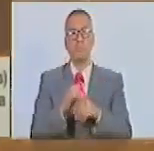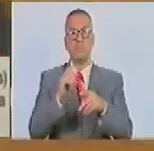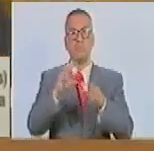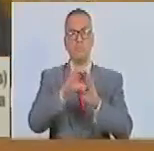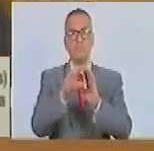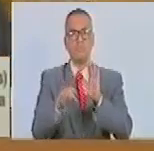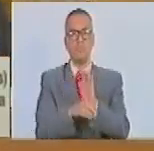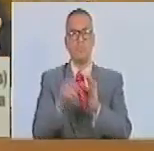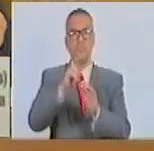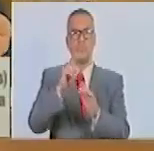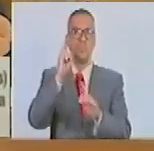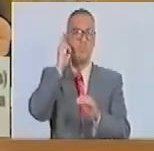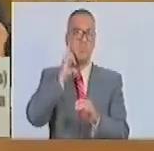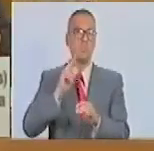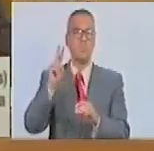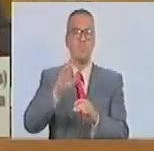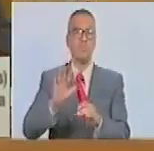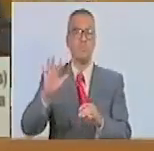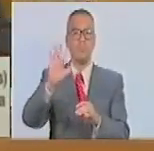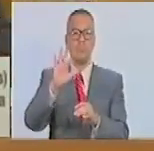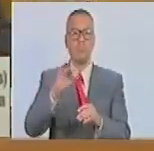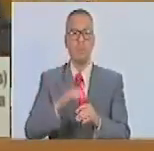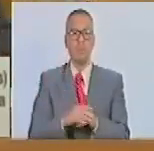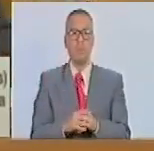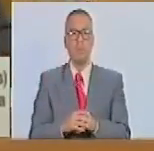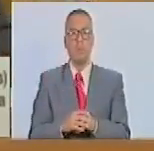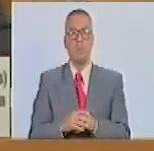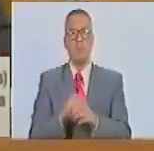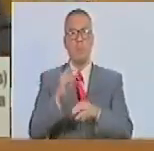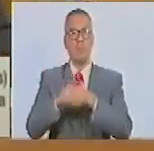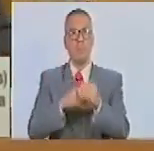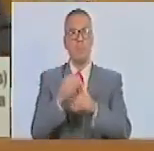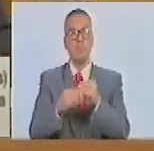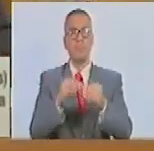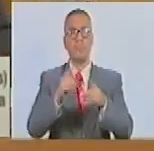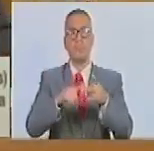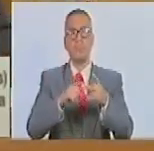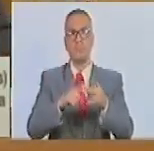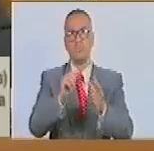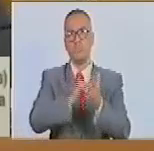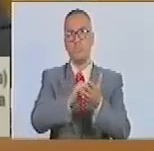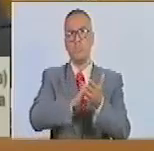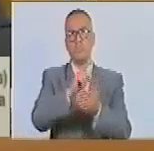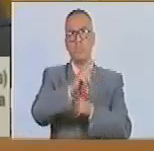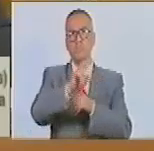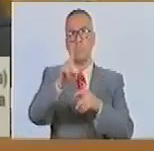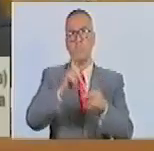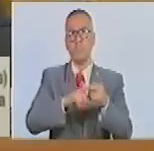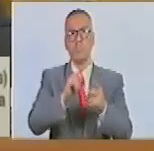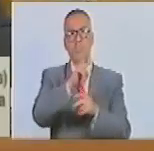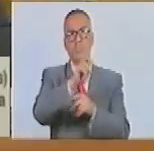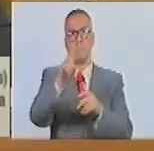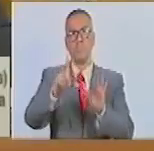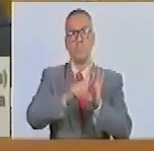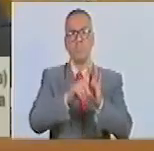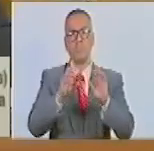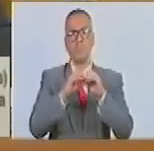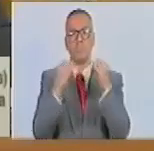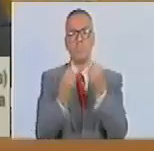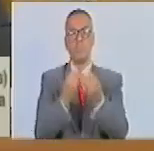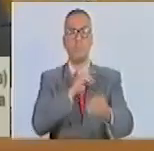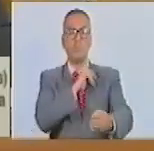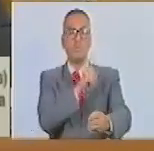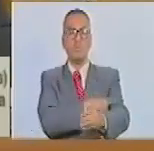la Constitución de la República Bolivariana de Venezuela, en concordancia con los artículos 21 y 22 de la Ley Orgánica del